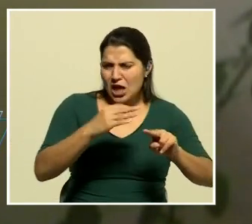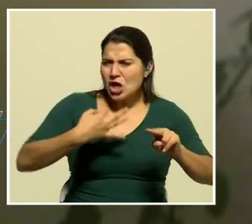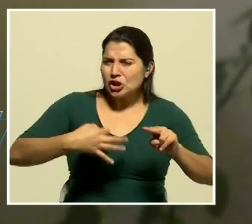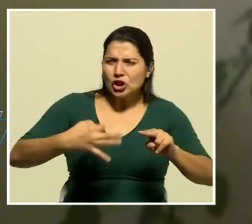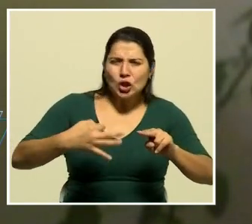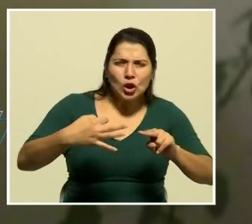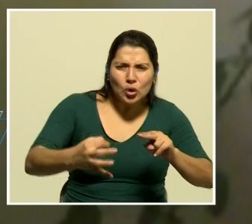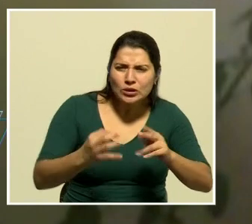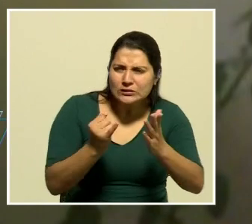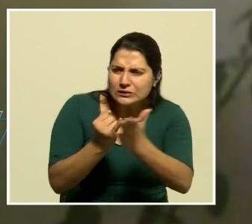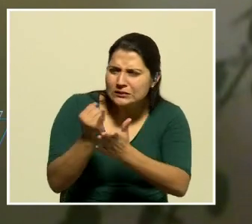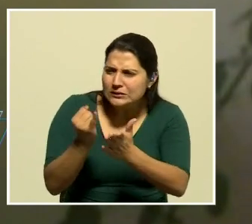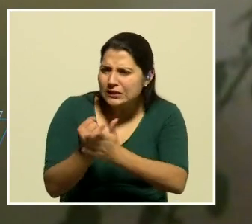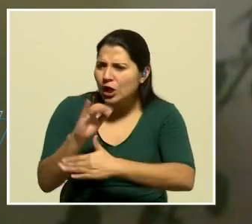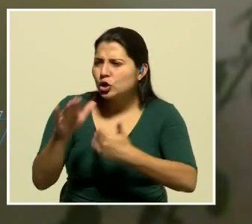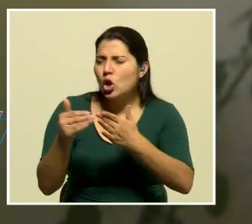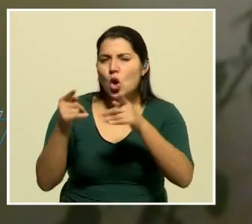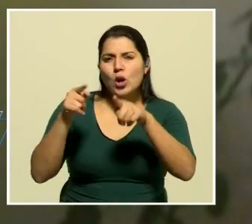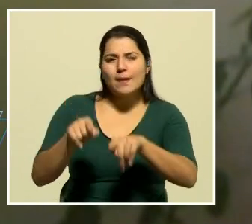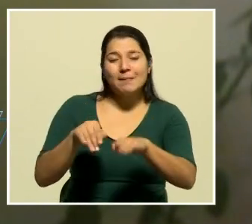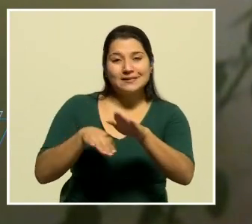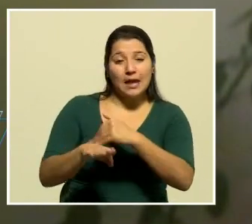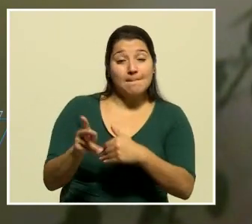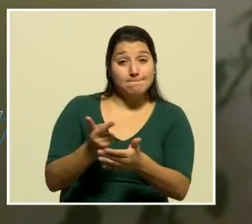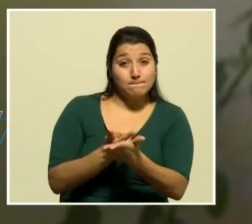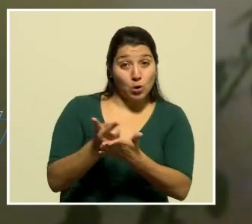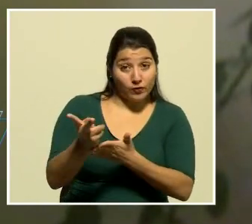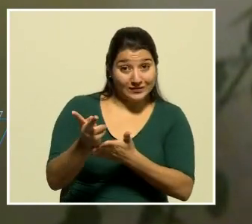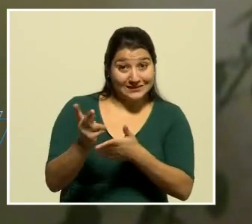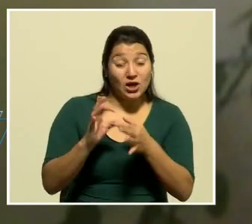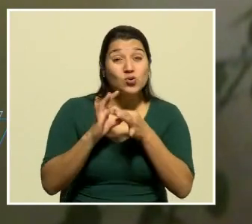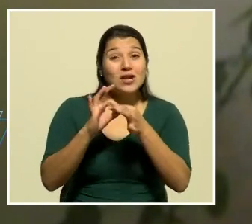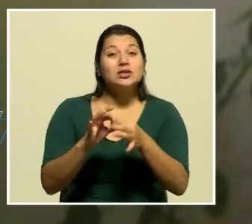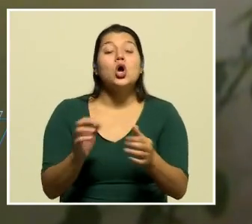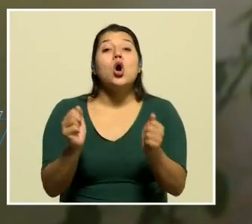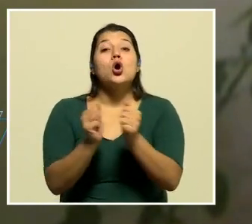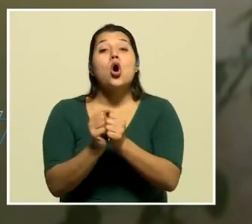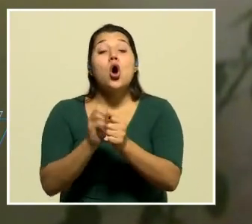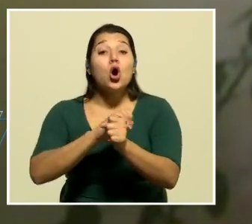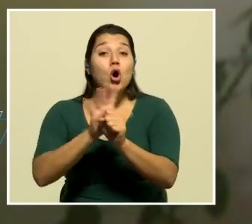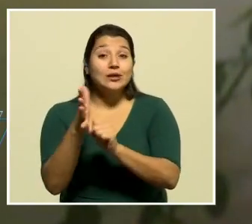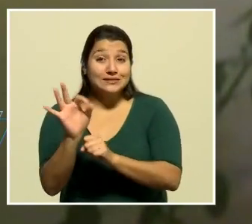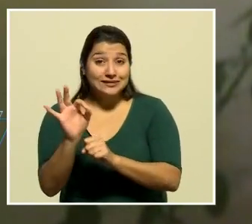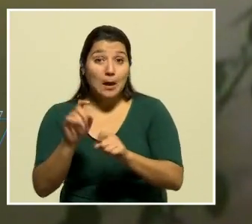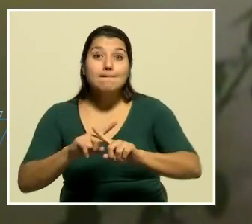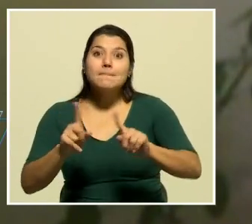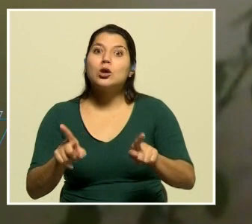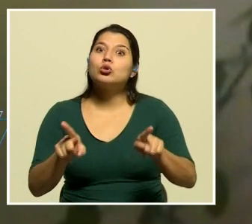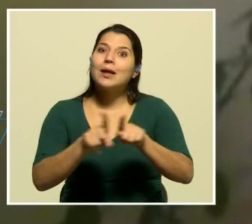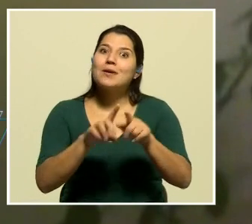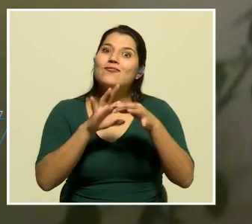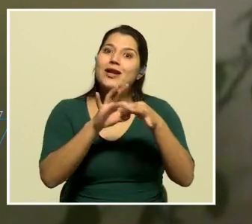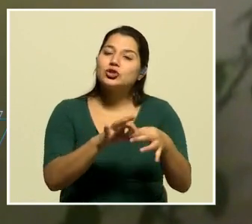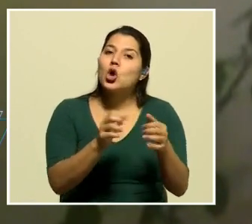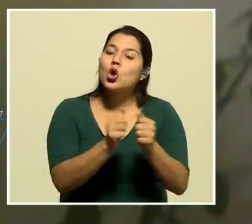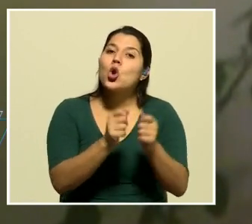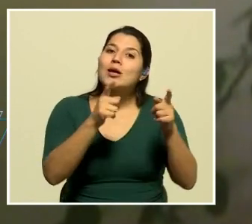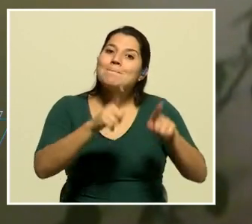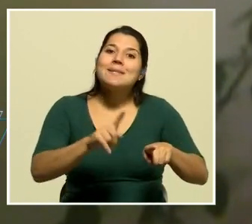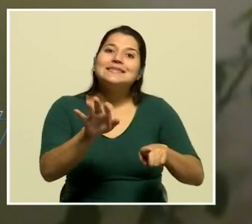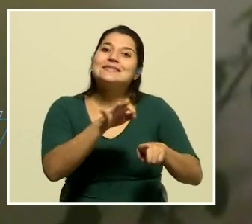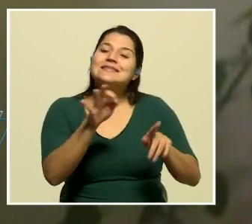de todo lo que sucede en la provincia, con respecto al COVID, pero también con respecto a lo que está sucediendo en